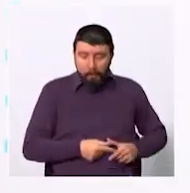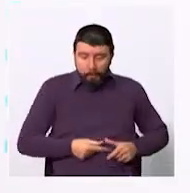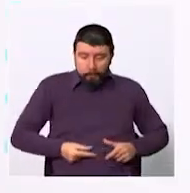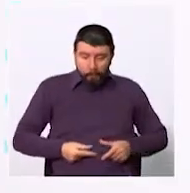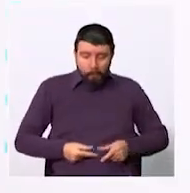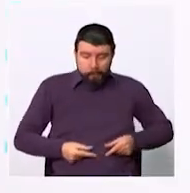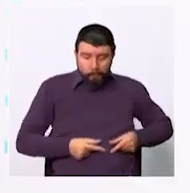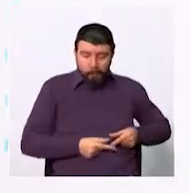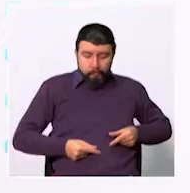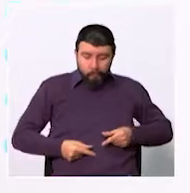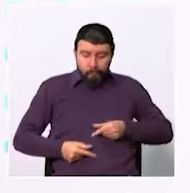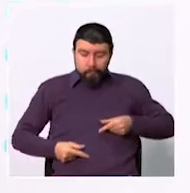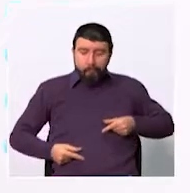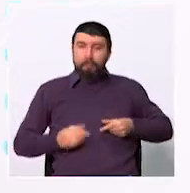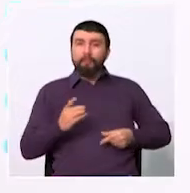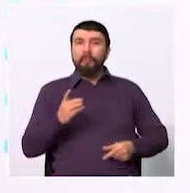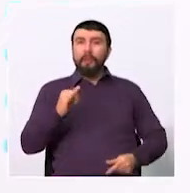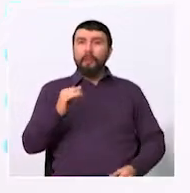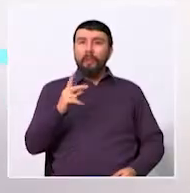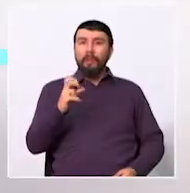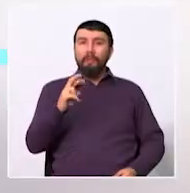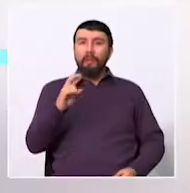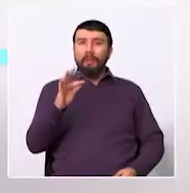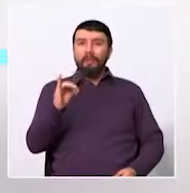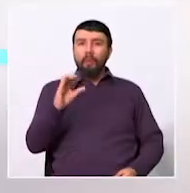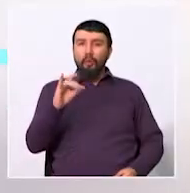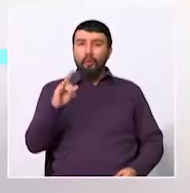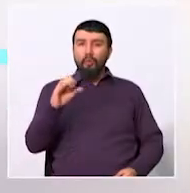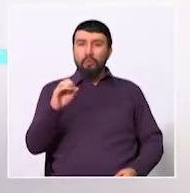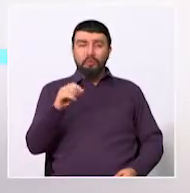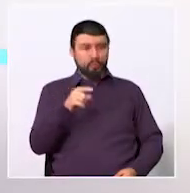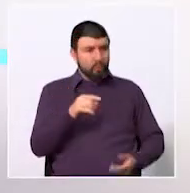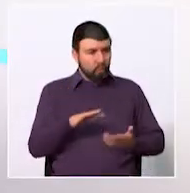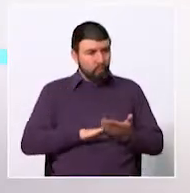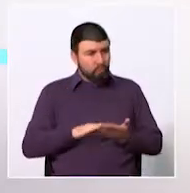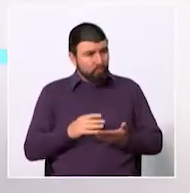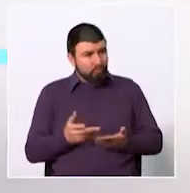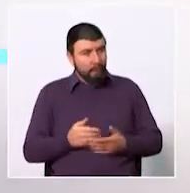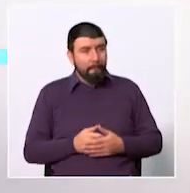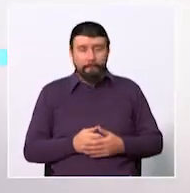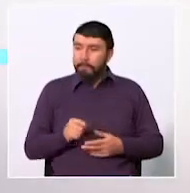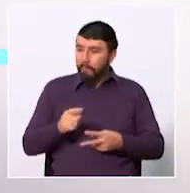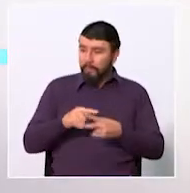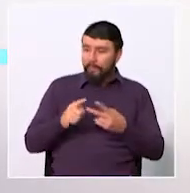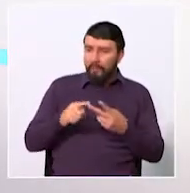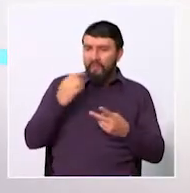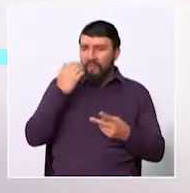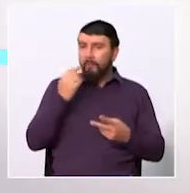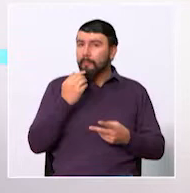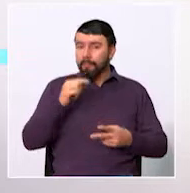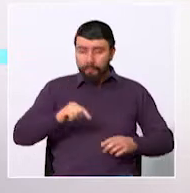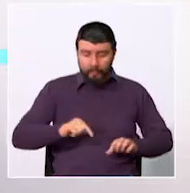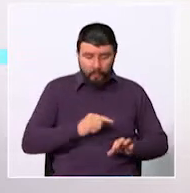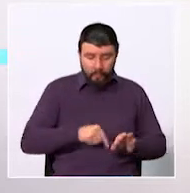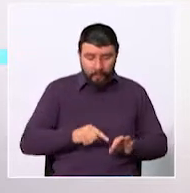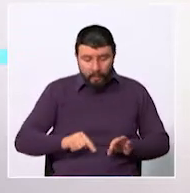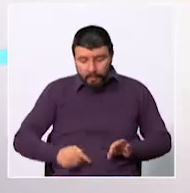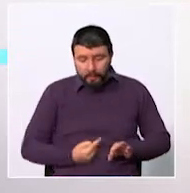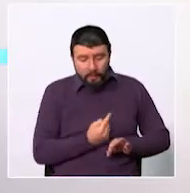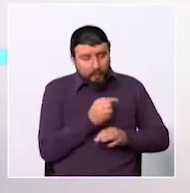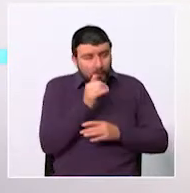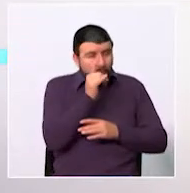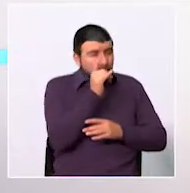se forman bueno hay dos patologías muy frecuentes que se encuentran cuando uno hace la colonoscopia el